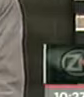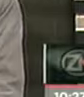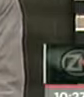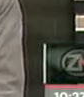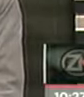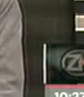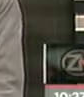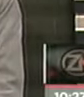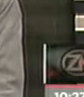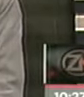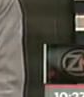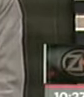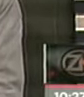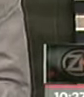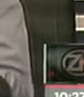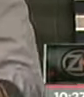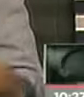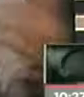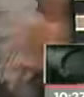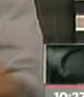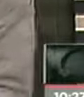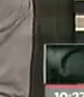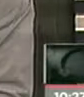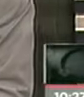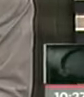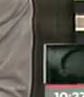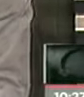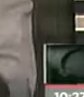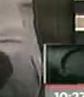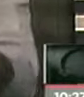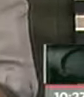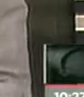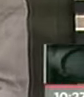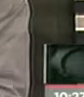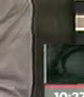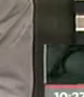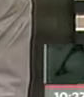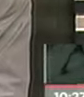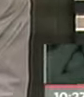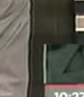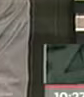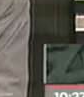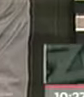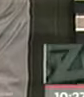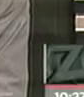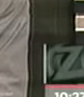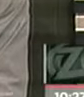vacuna? ¿O a la persona que tiene X enfermedad,